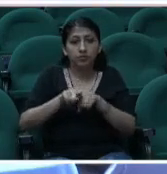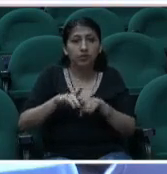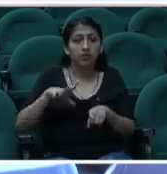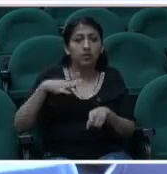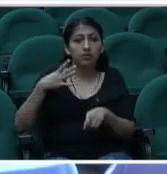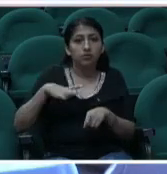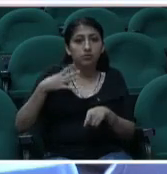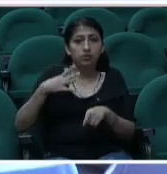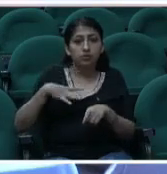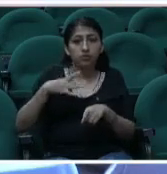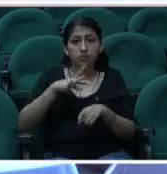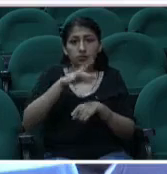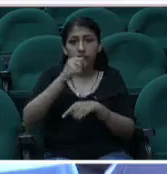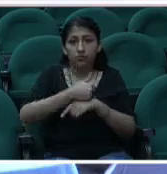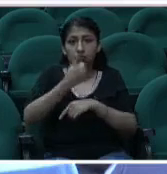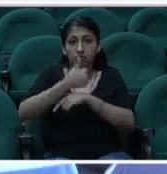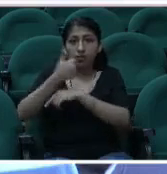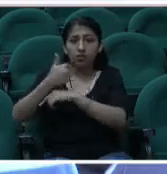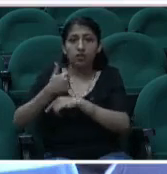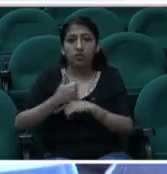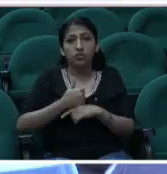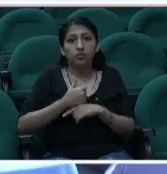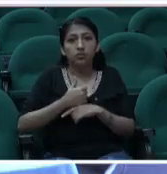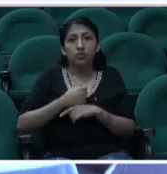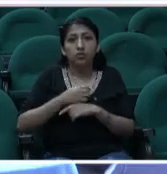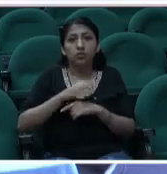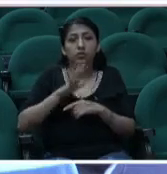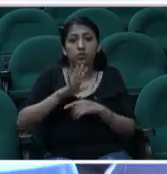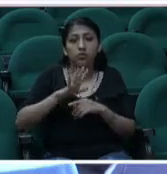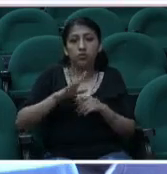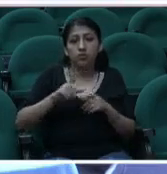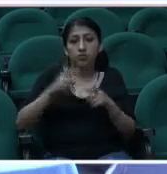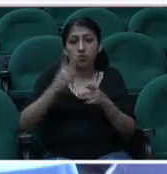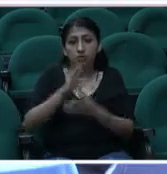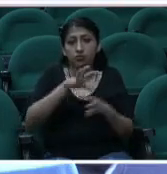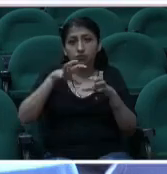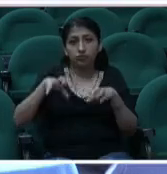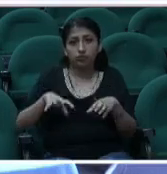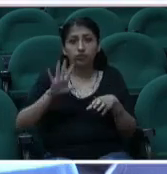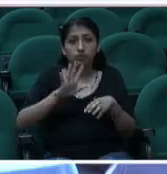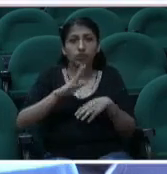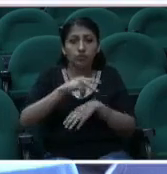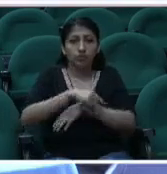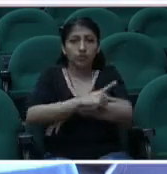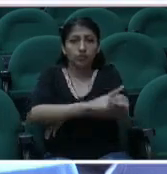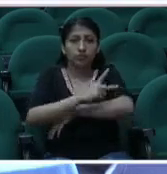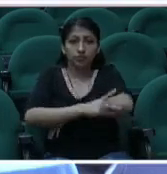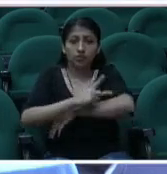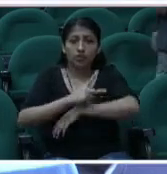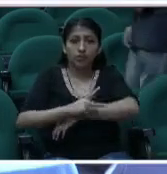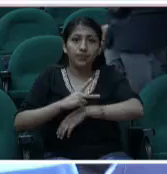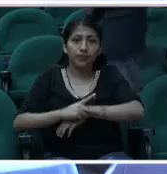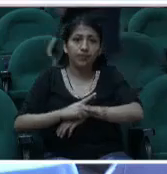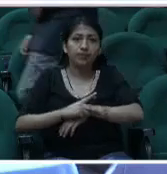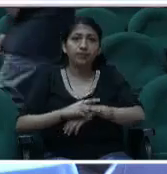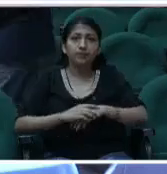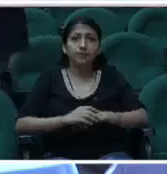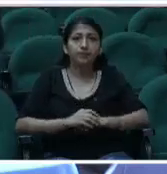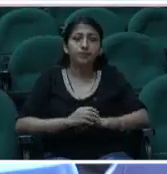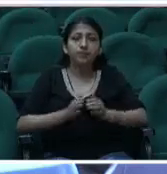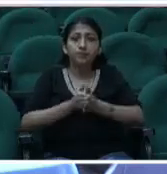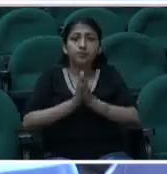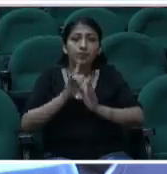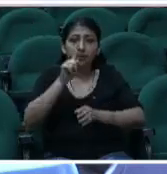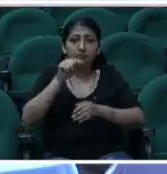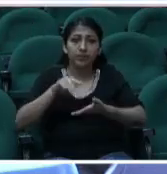señores candidatos a ocupar una de las dos curules en representación de la provincia de pastaza y pedir